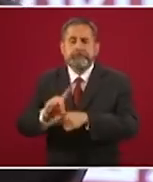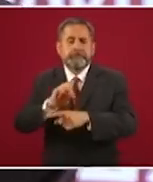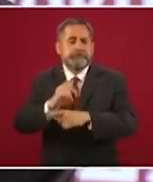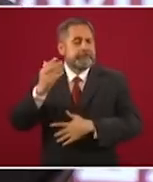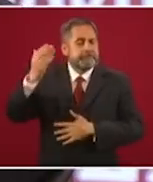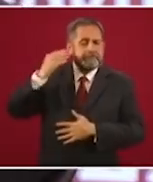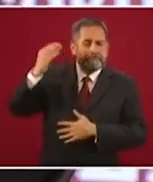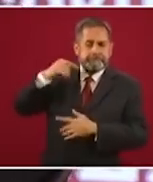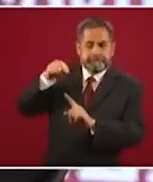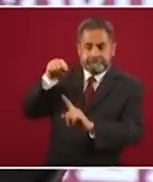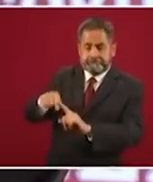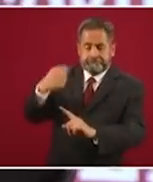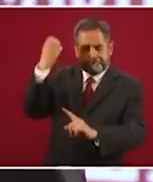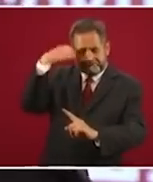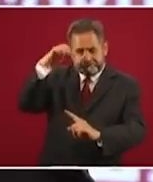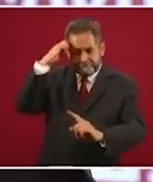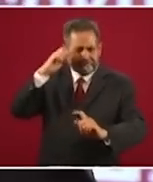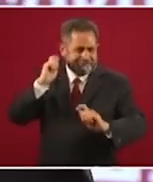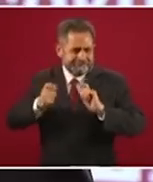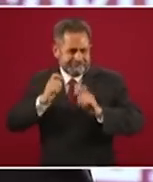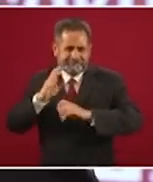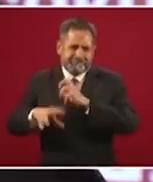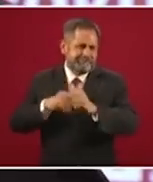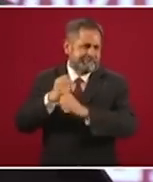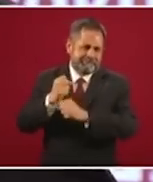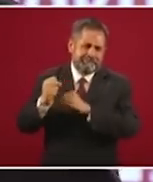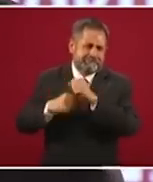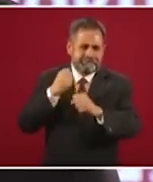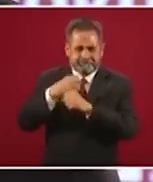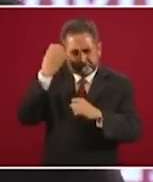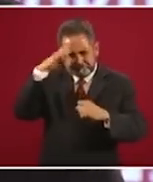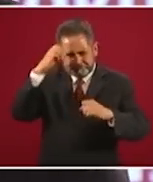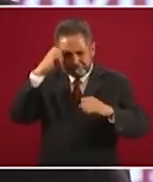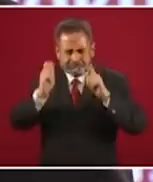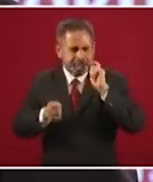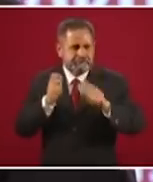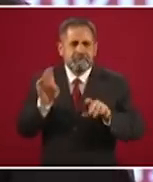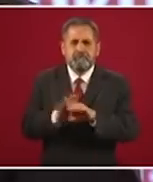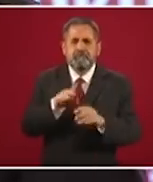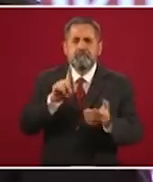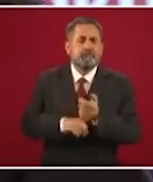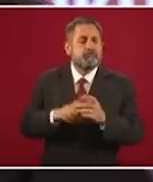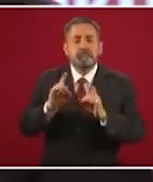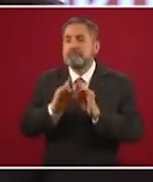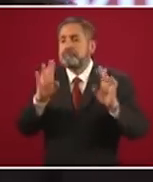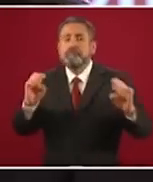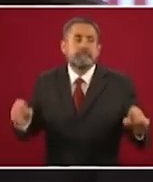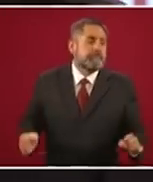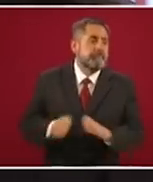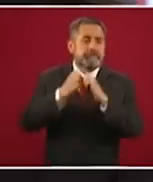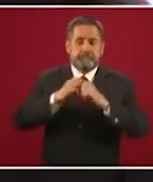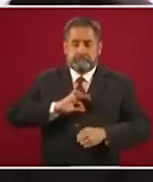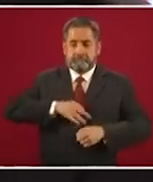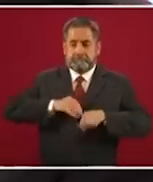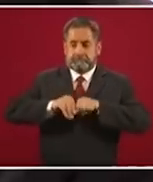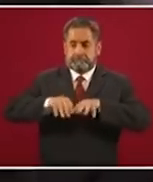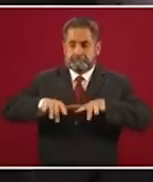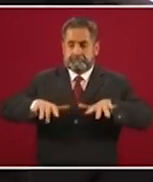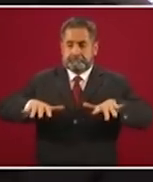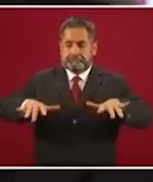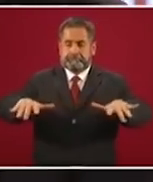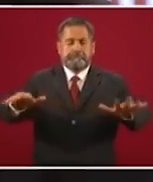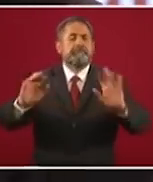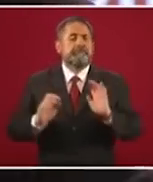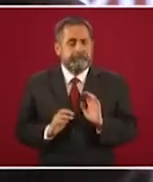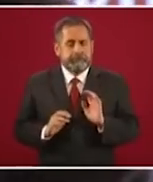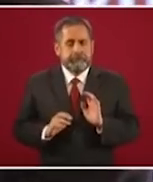de experiencia, tanto en México como en el mundo, sobre el manejo de las emergencias epidemiológicas. Si